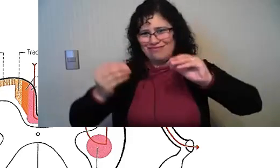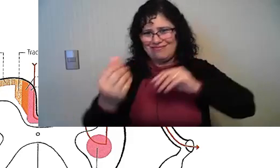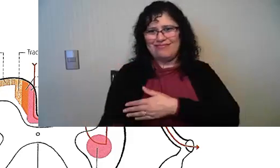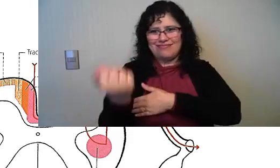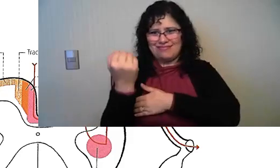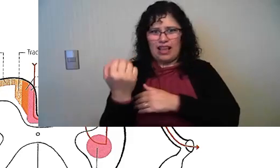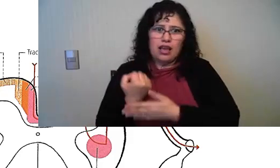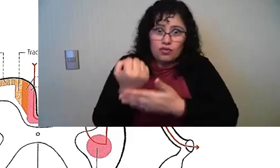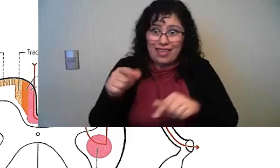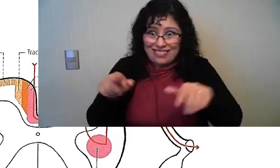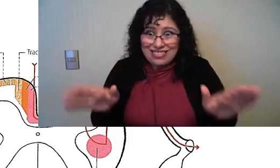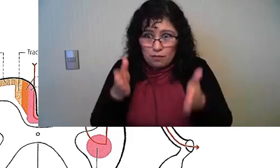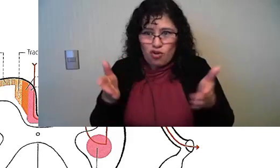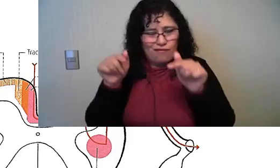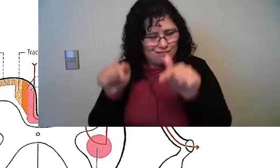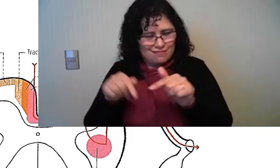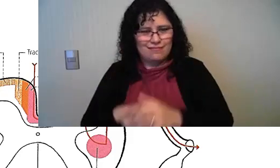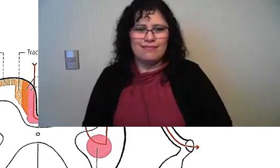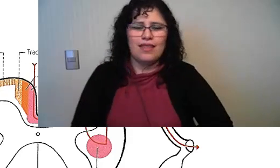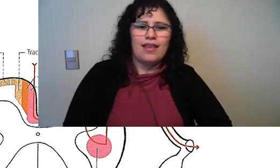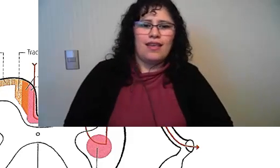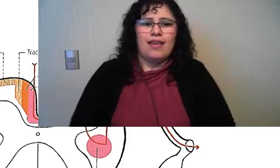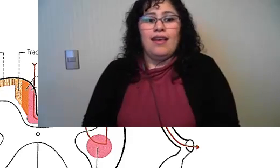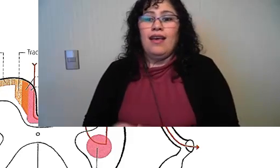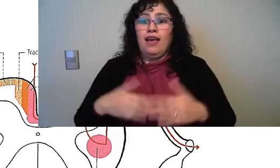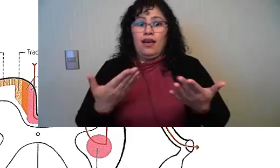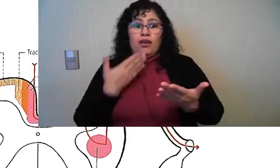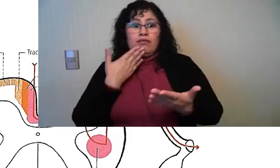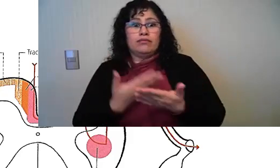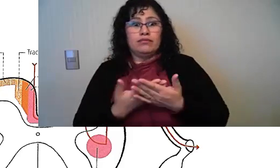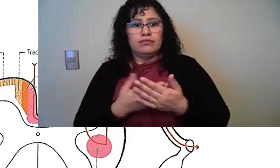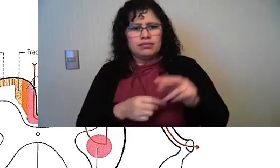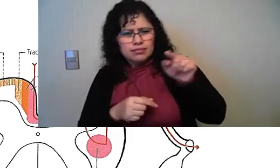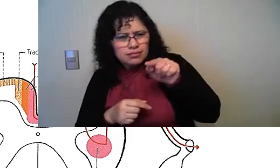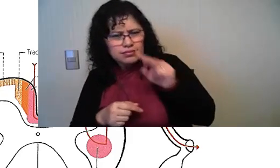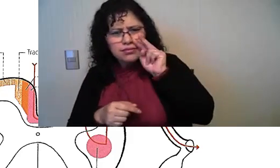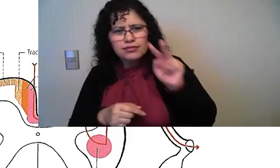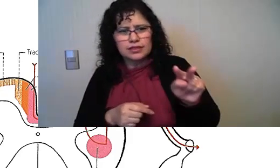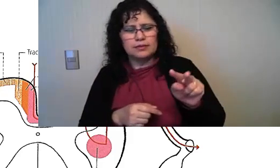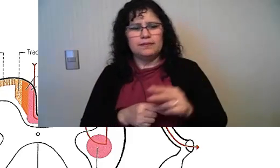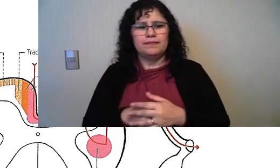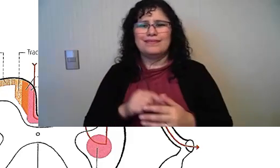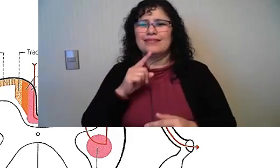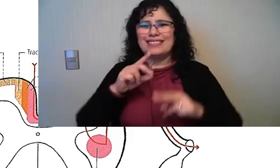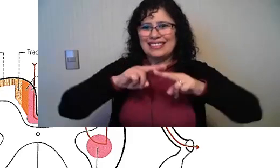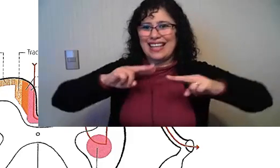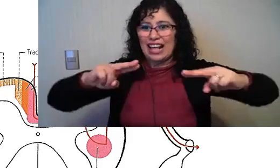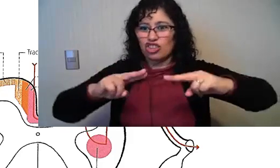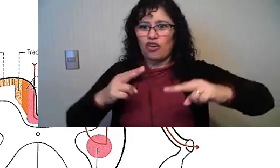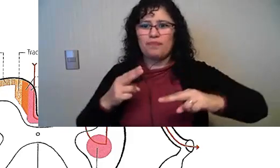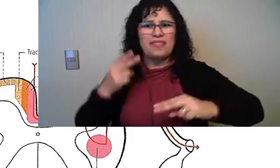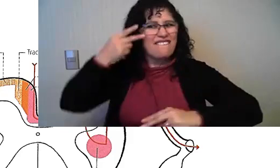Estimula los músculos flexores. Ahora, aquí tenemos el tracto vestíbulo-espinal. Hay un